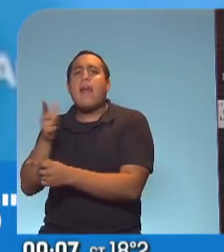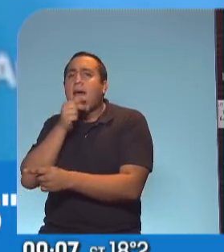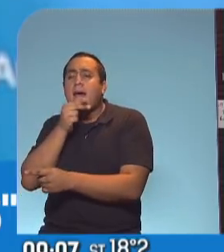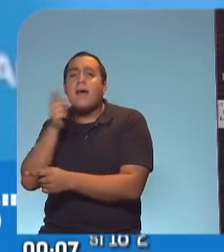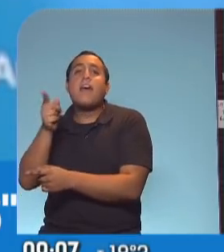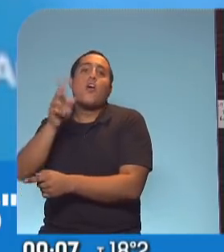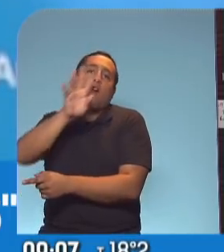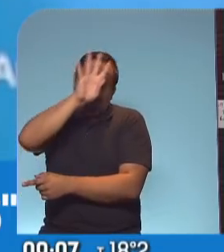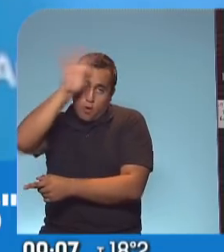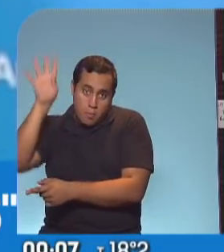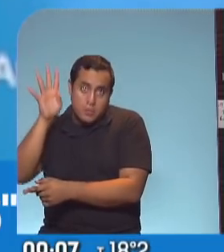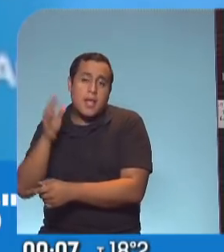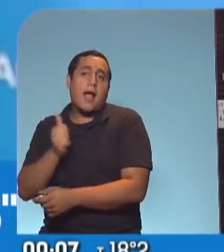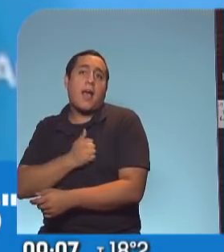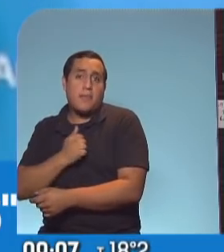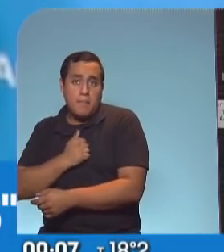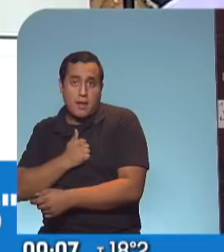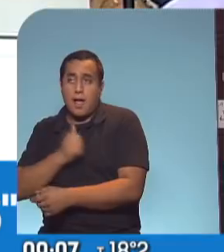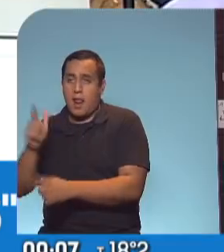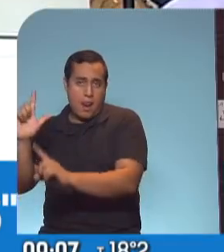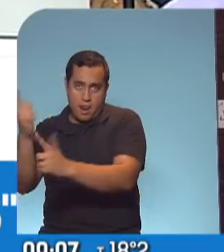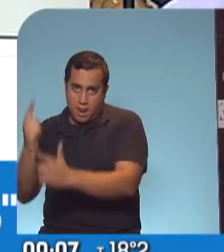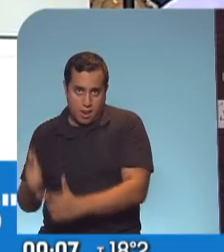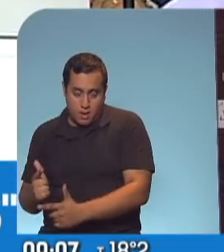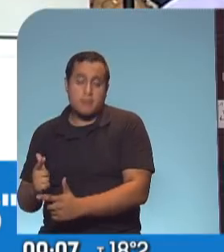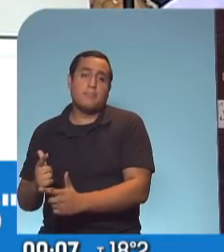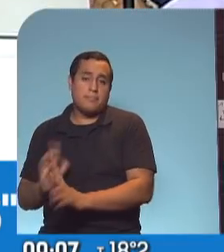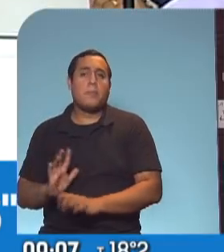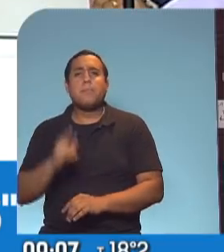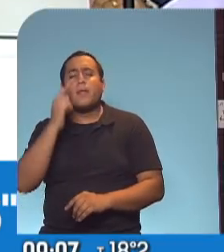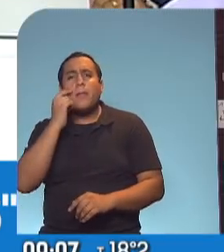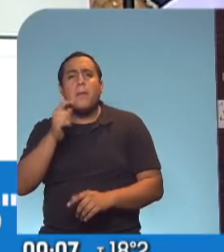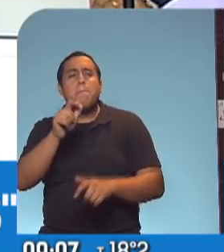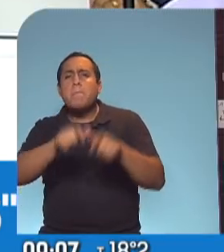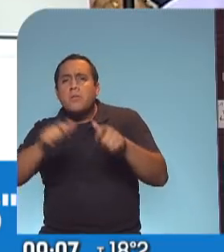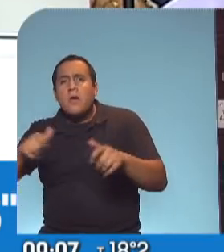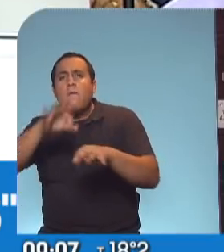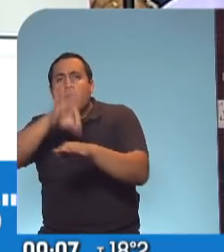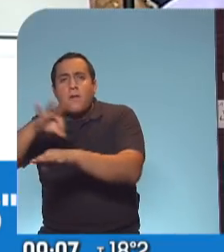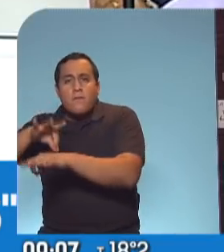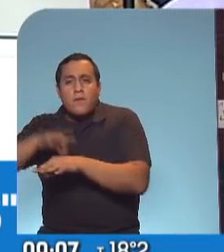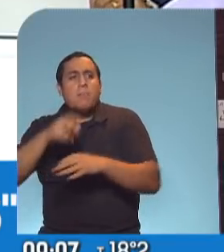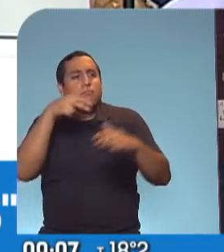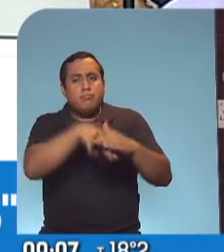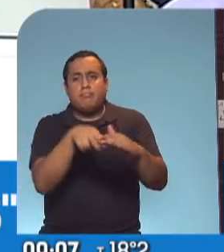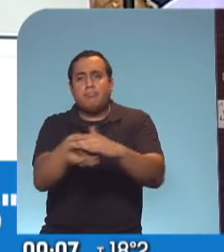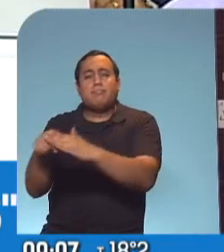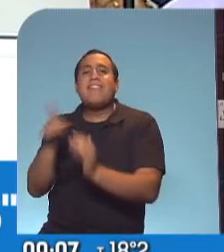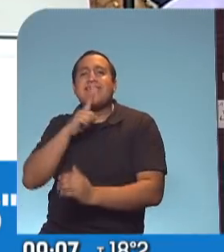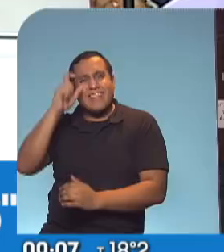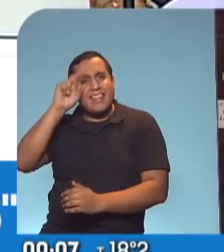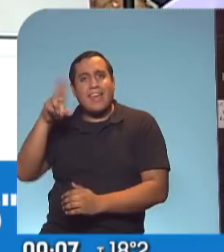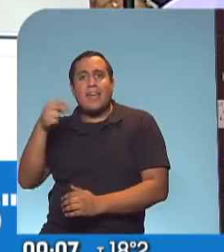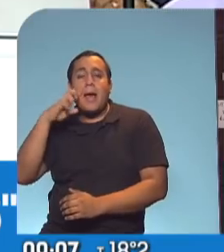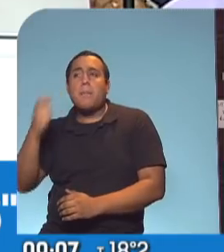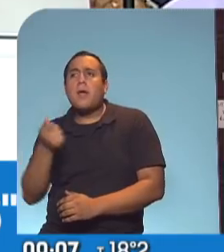y Formosa, según la información jurisdiccional. La cantidad de pacientes que se encuentran internados en terapia intensiva